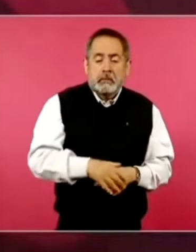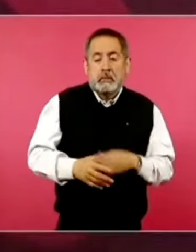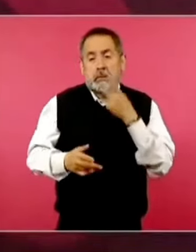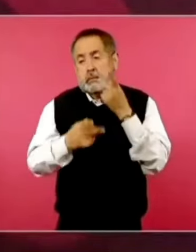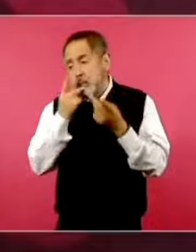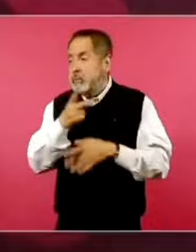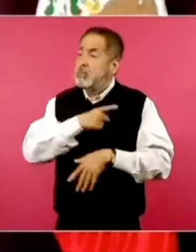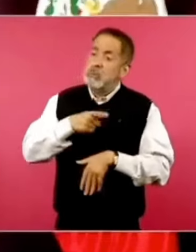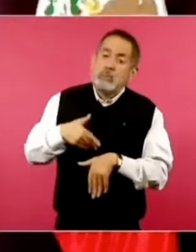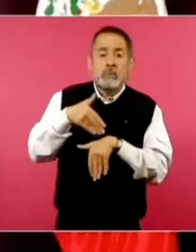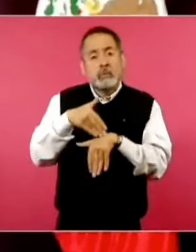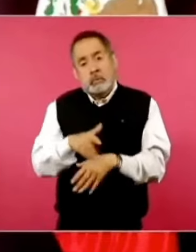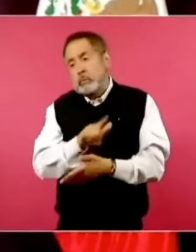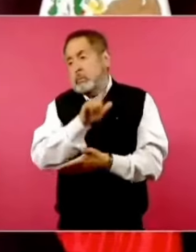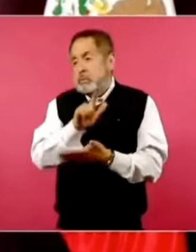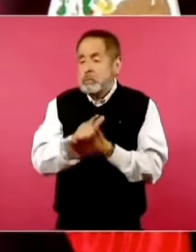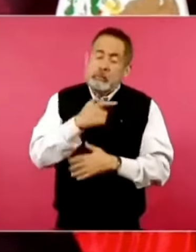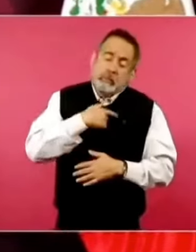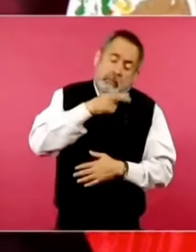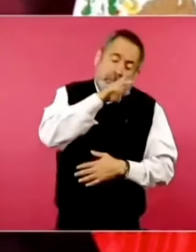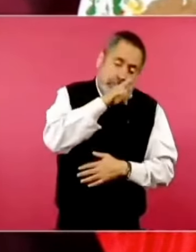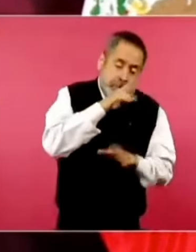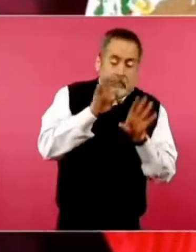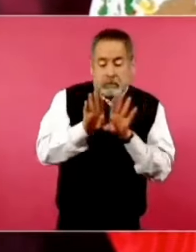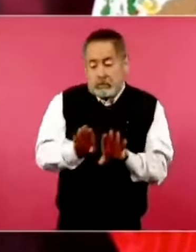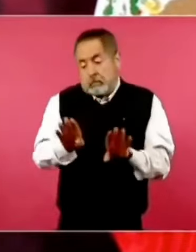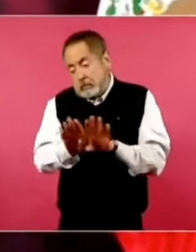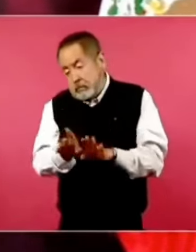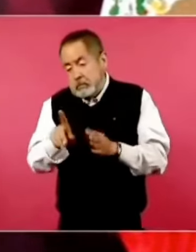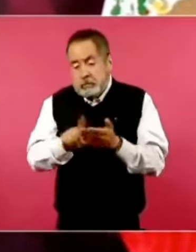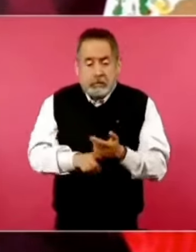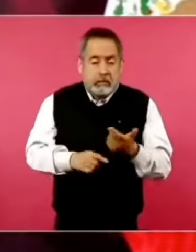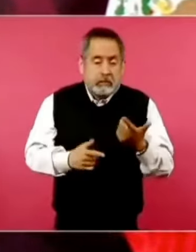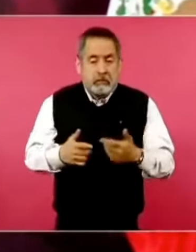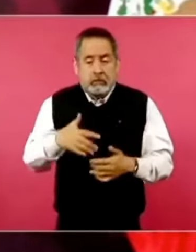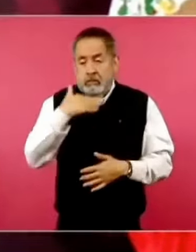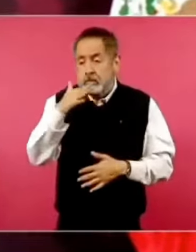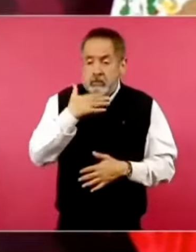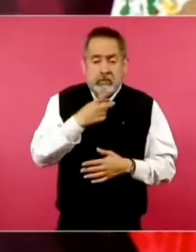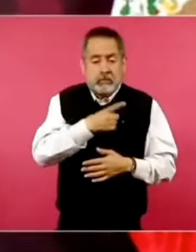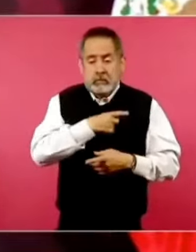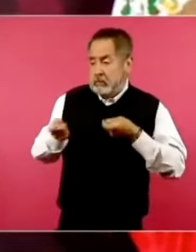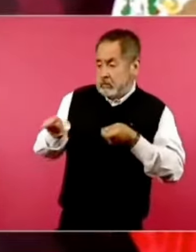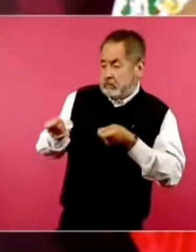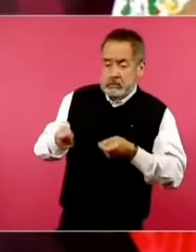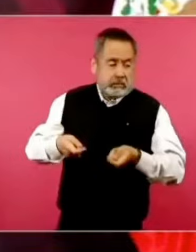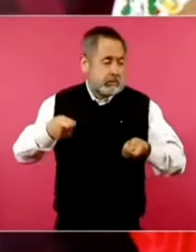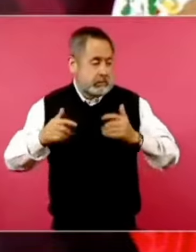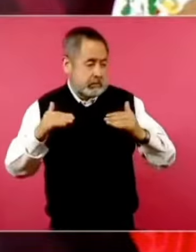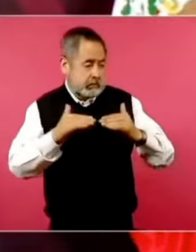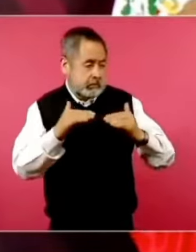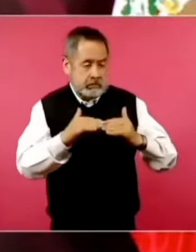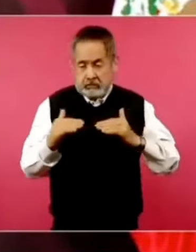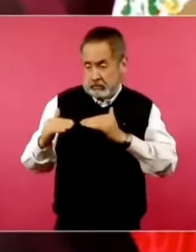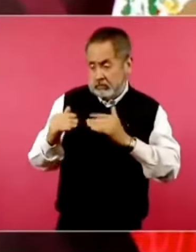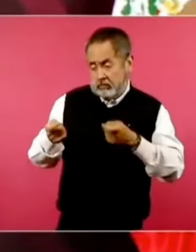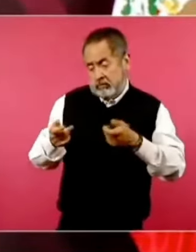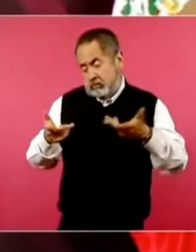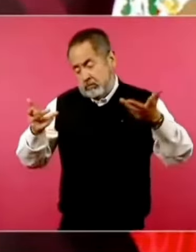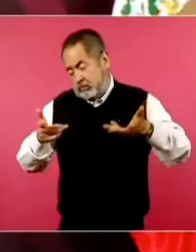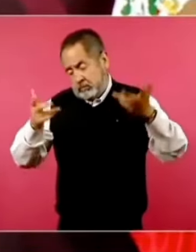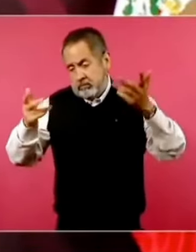derecho que les preocupa mucho que haya contrapesos que hay equilibrios la